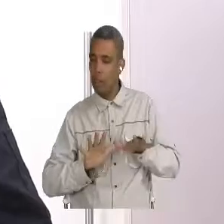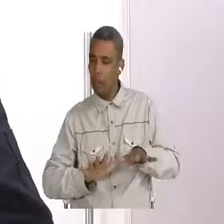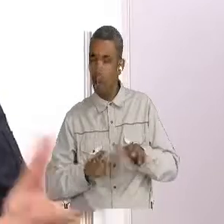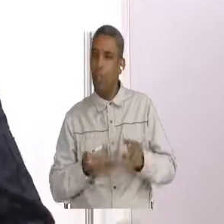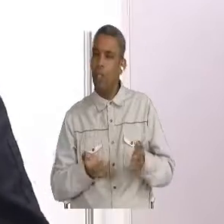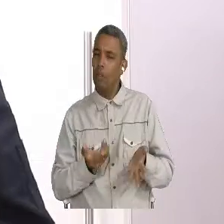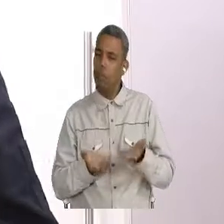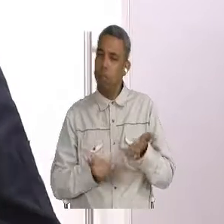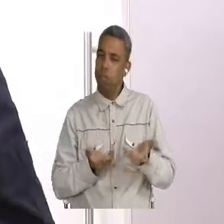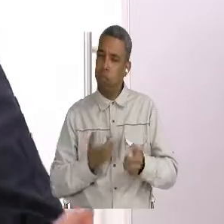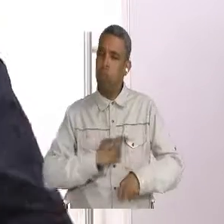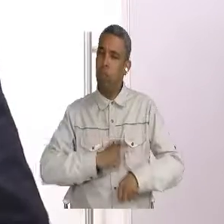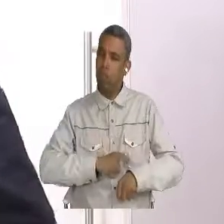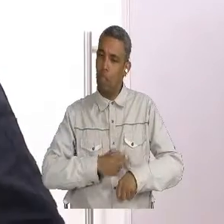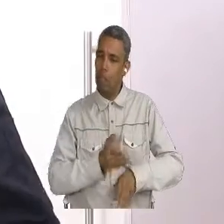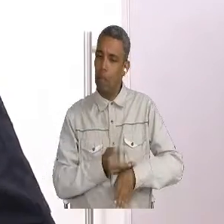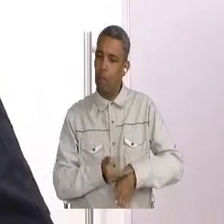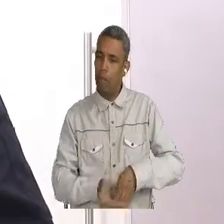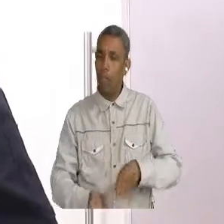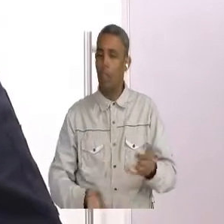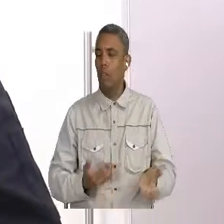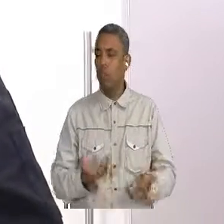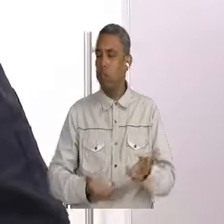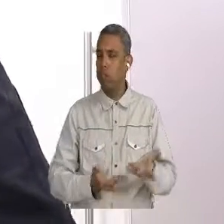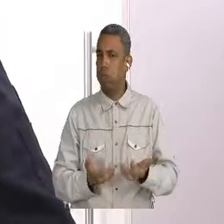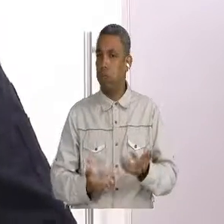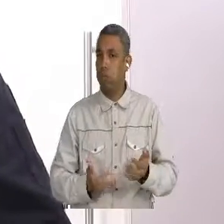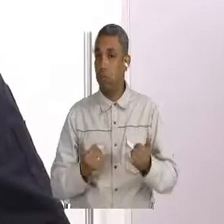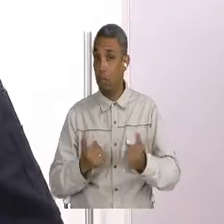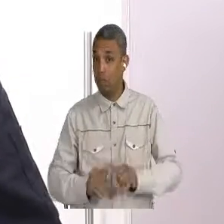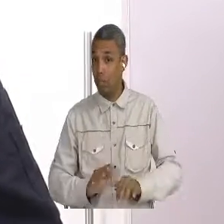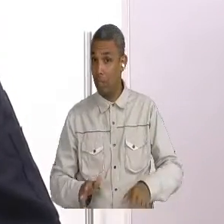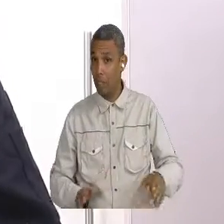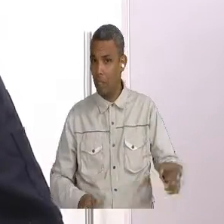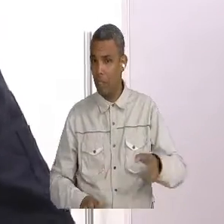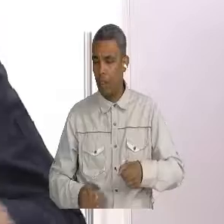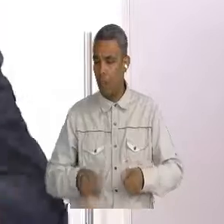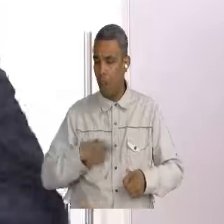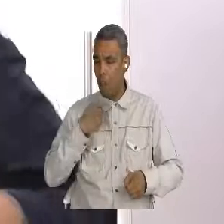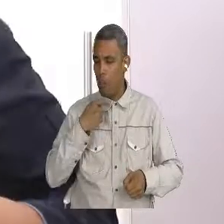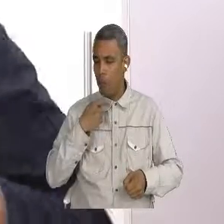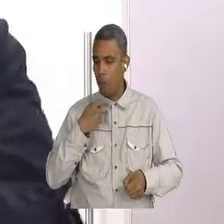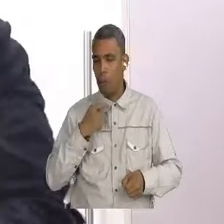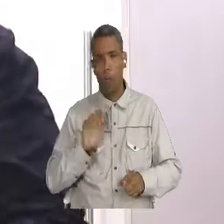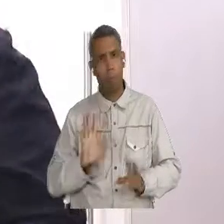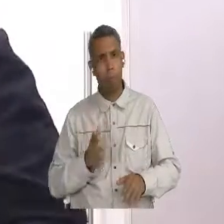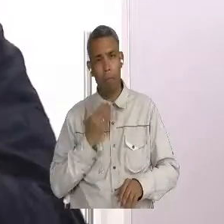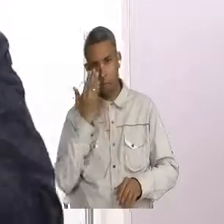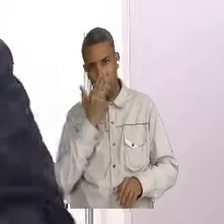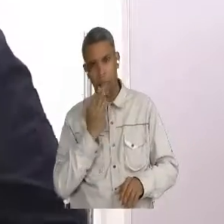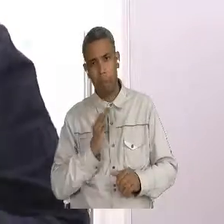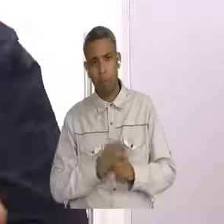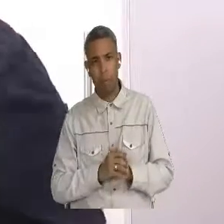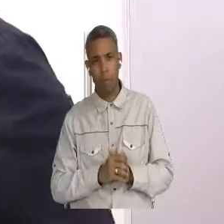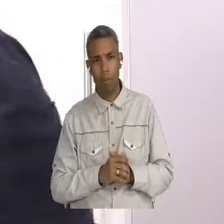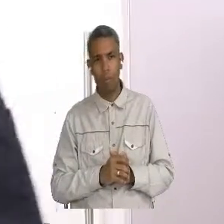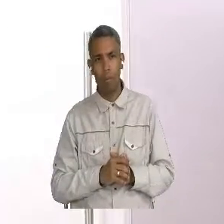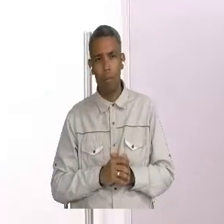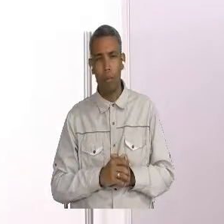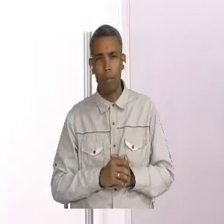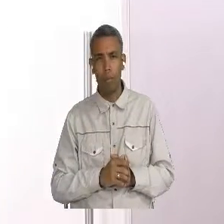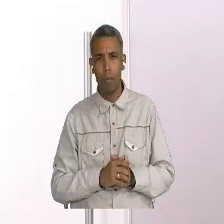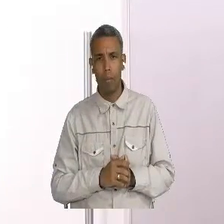ya, en el caso de lo que nombró que utilizaba, pues son productos que ya tienen su sabor. Entonces tienen que mezclarse en la